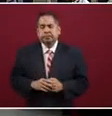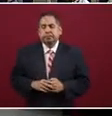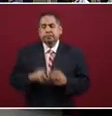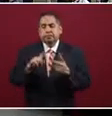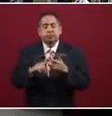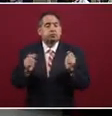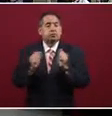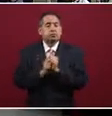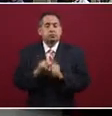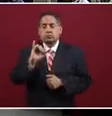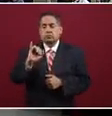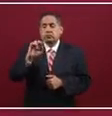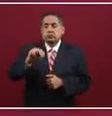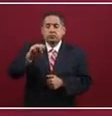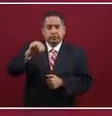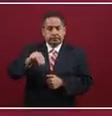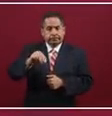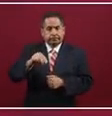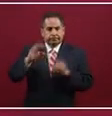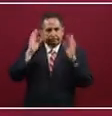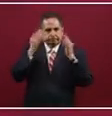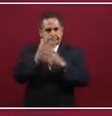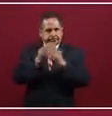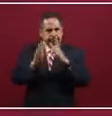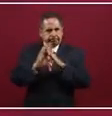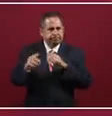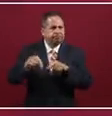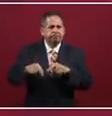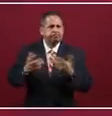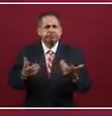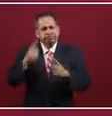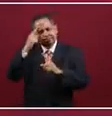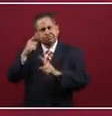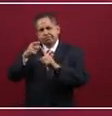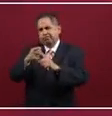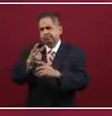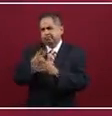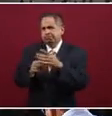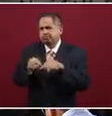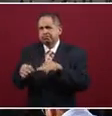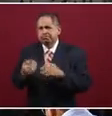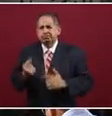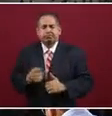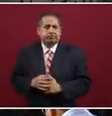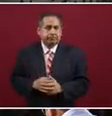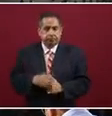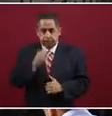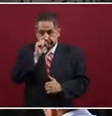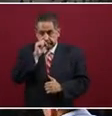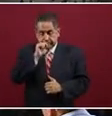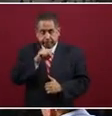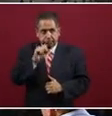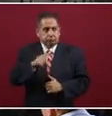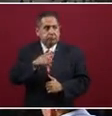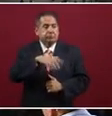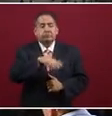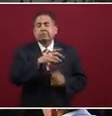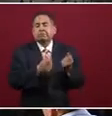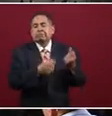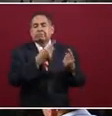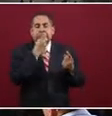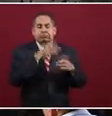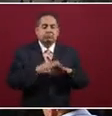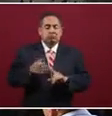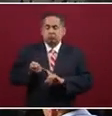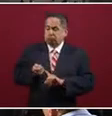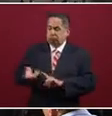Instituto Nacional de Migración? ¿Qué se pretende? ¿Cuál es el objetivo? También se dice se va a criminalizar a